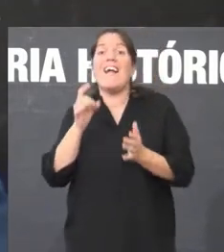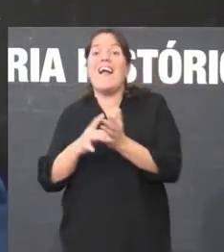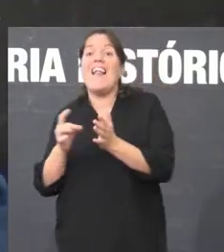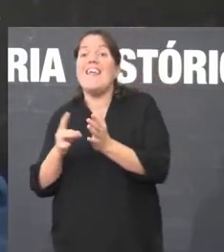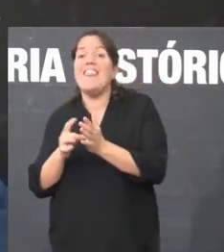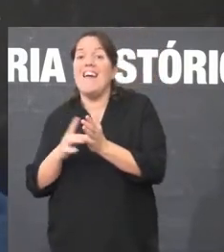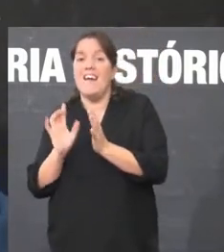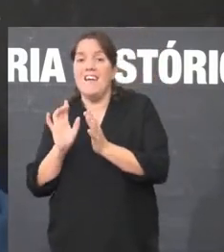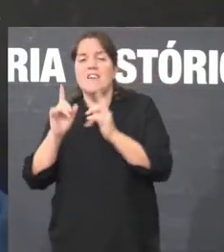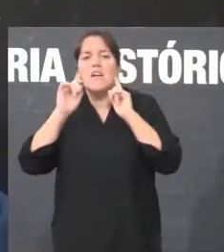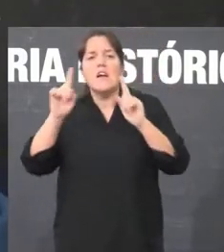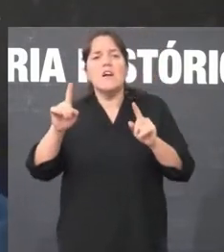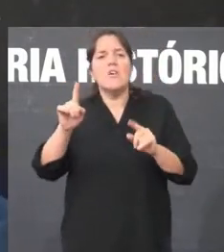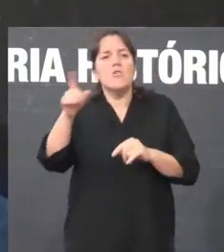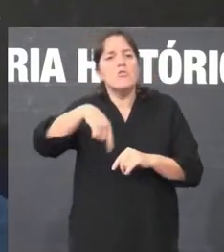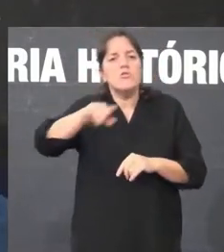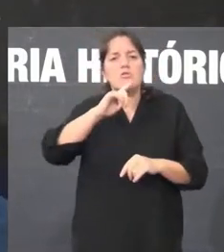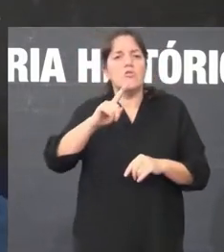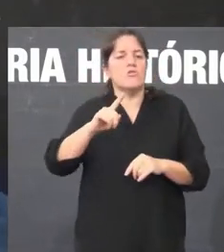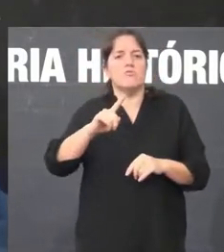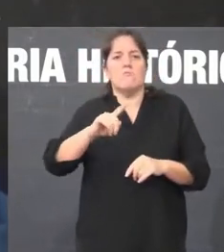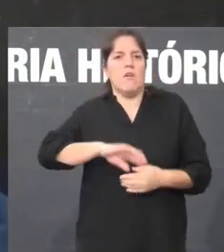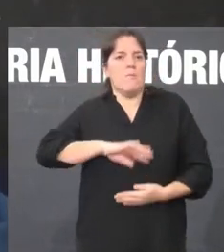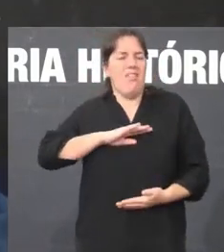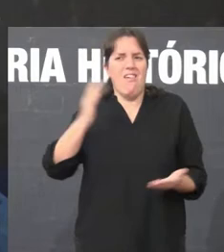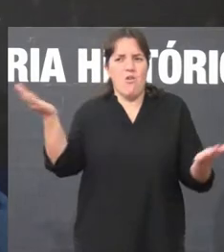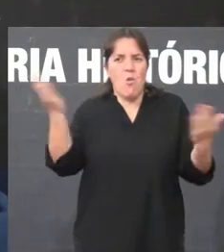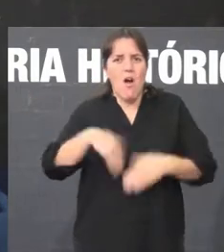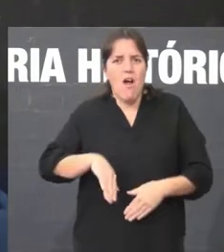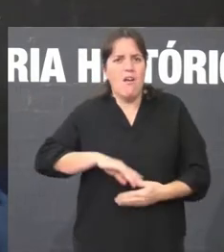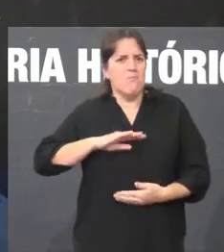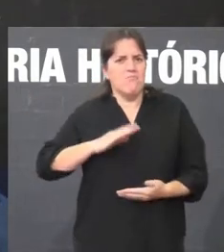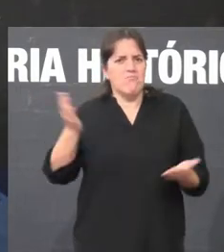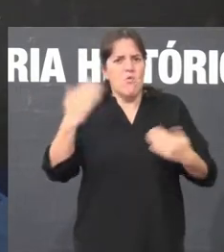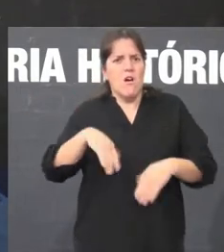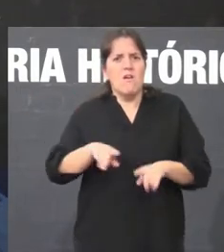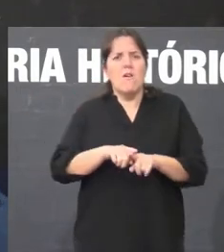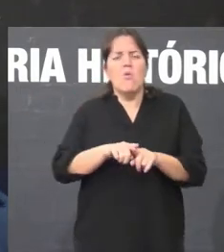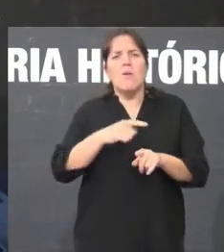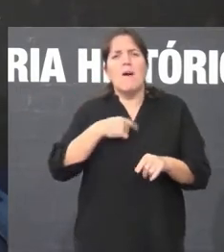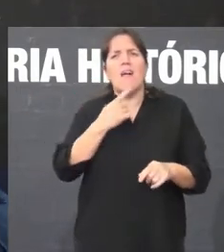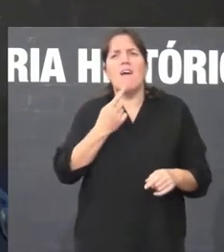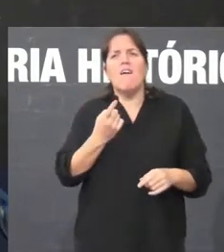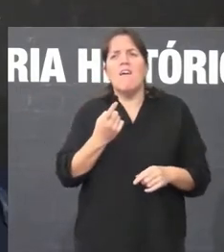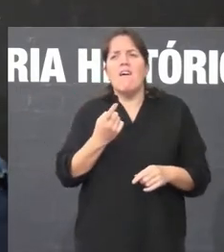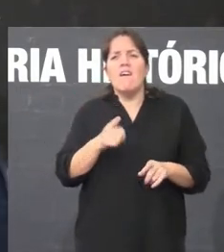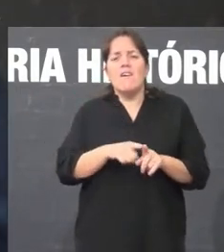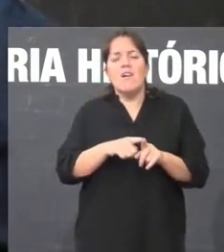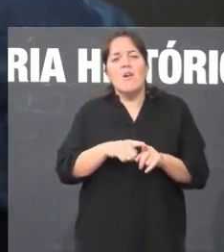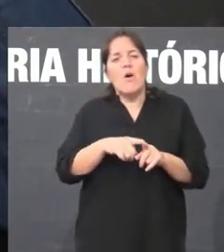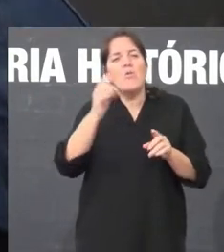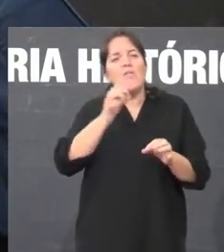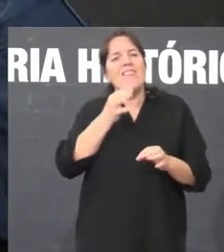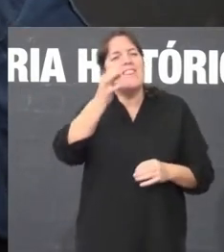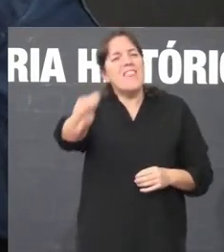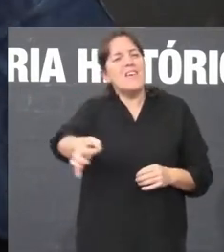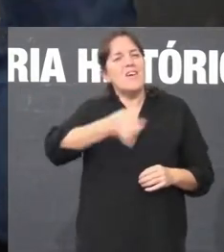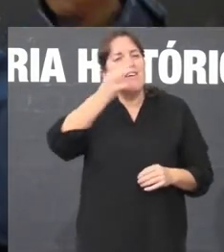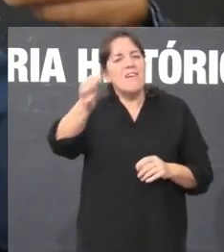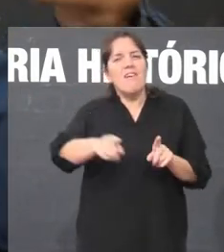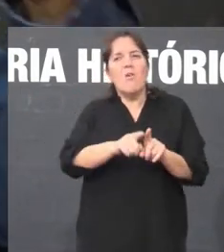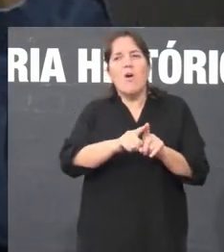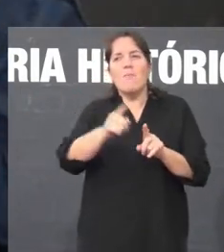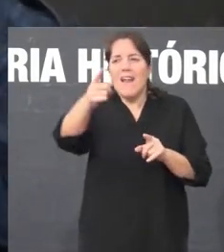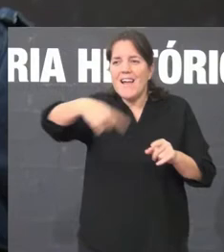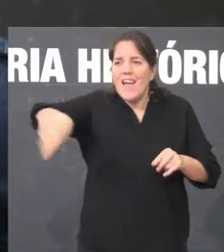no somos capaces de incorporar un relato distinto para que las nuevas generaciones puedan